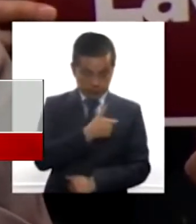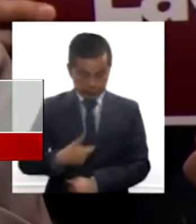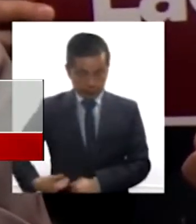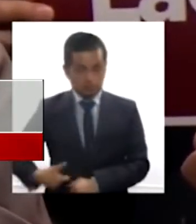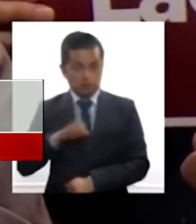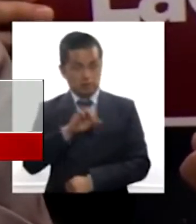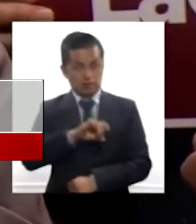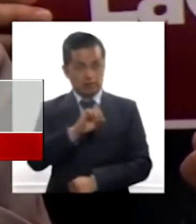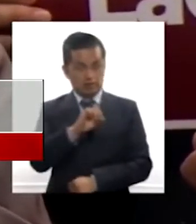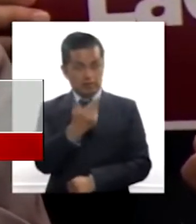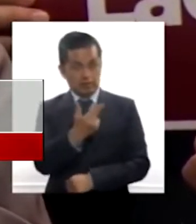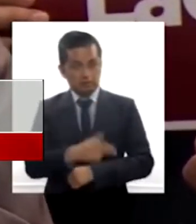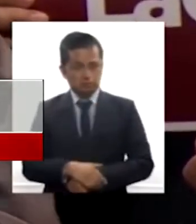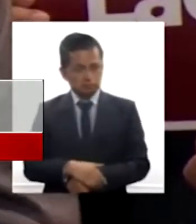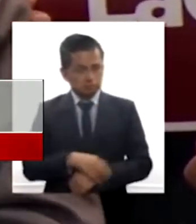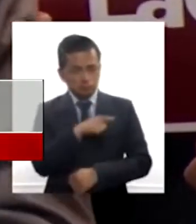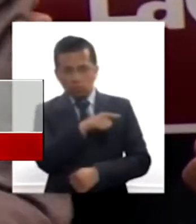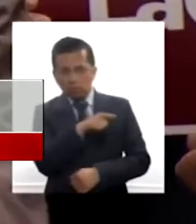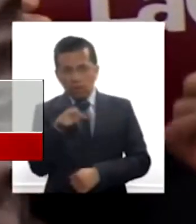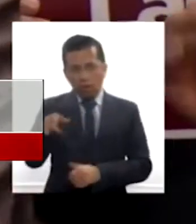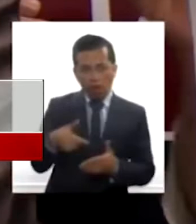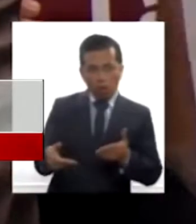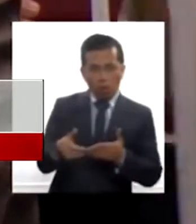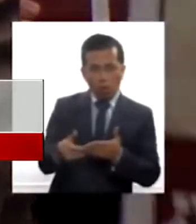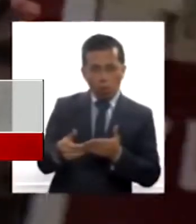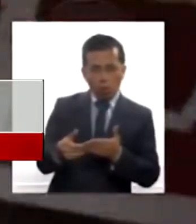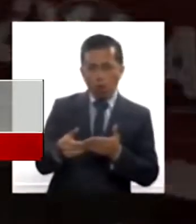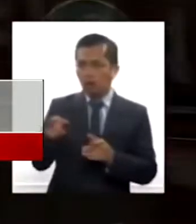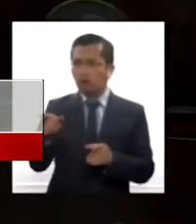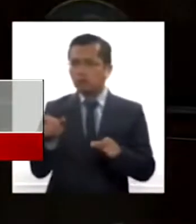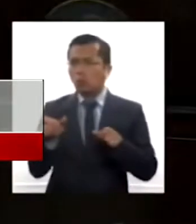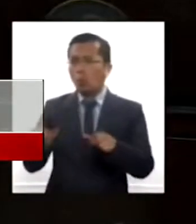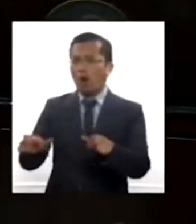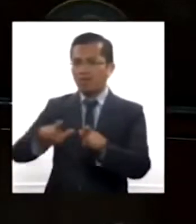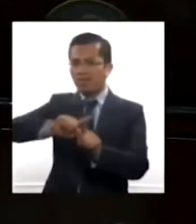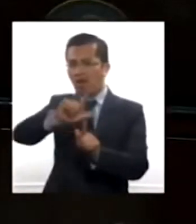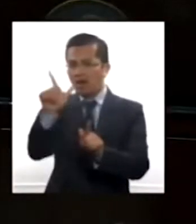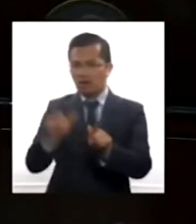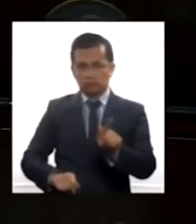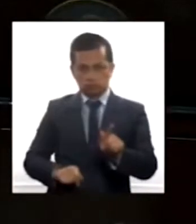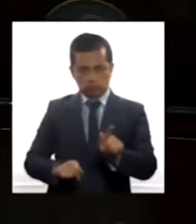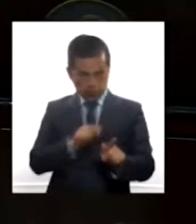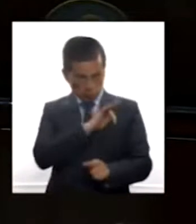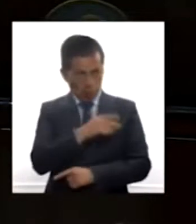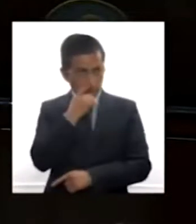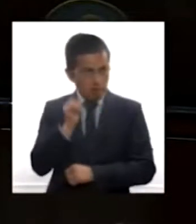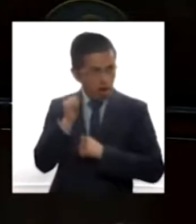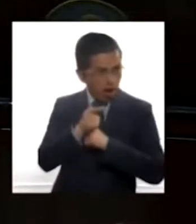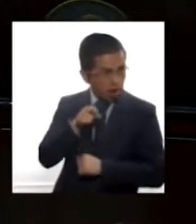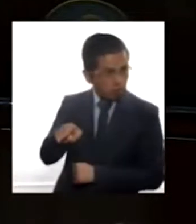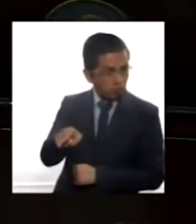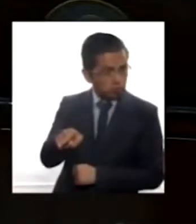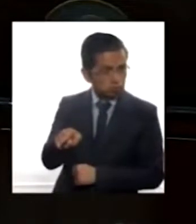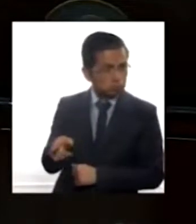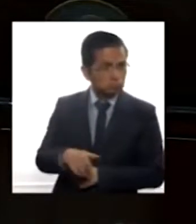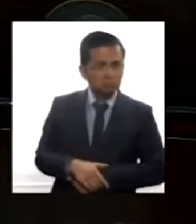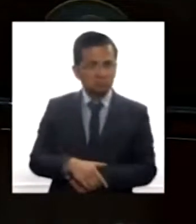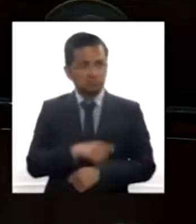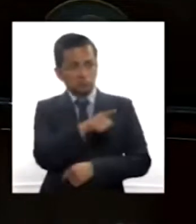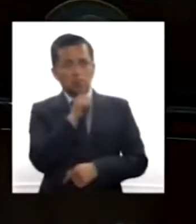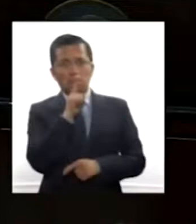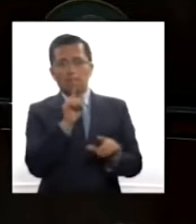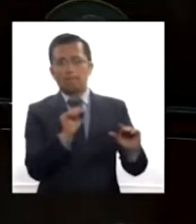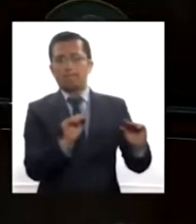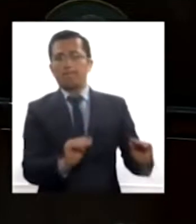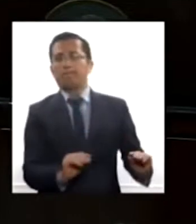a los derechos humanos que está cometiendo la Guardia Nacional? Tu silencio sepulcral sugiere que fuiste colocada ahí para ayudar